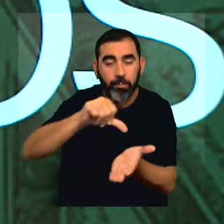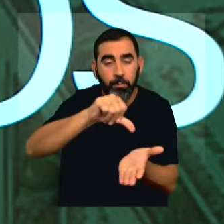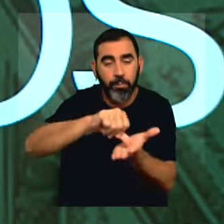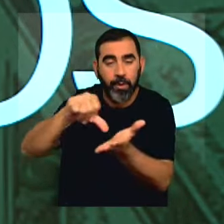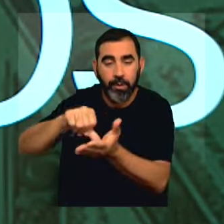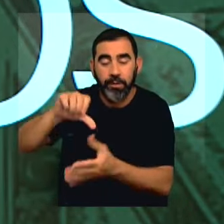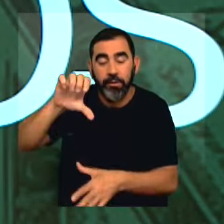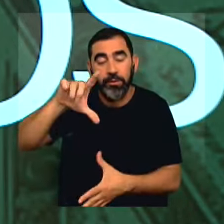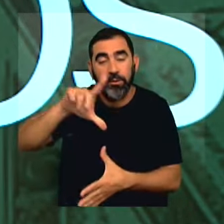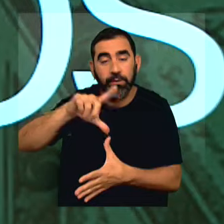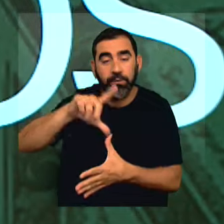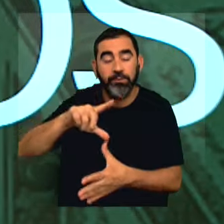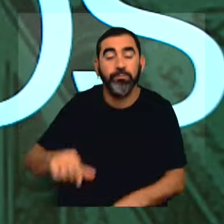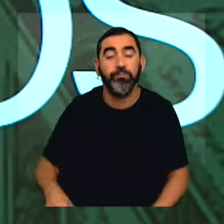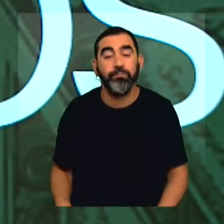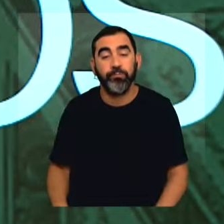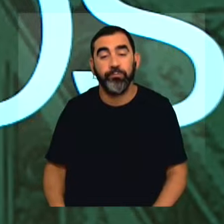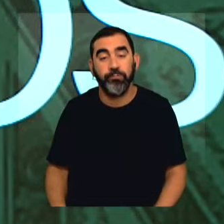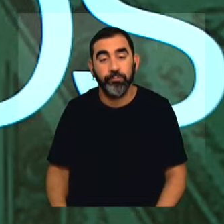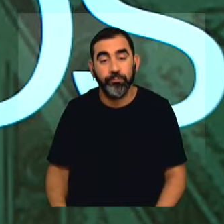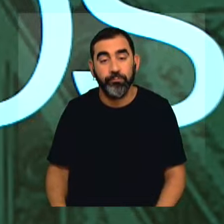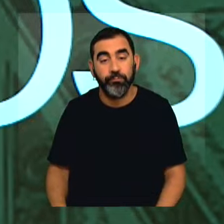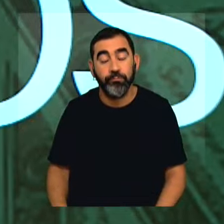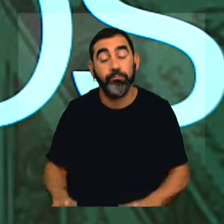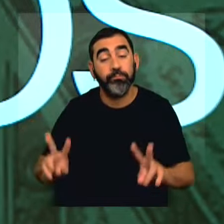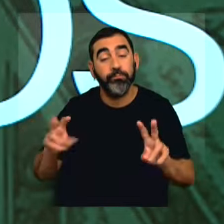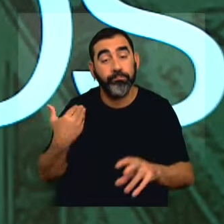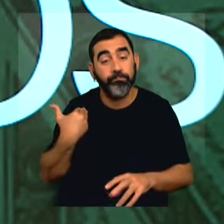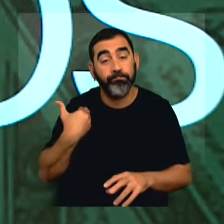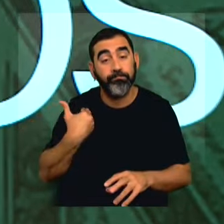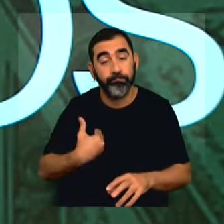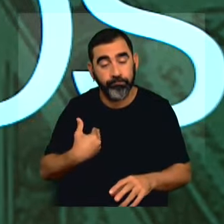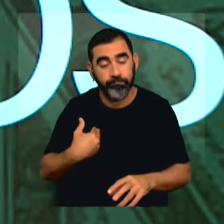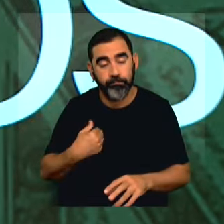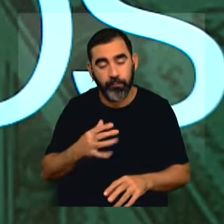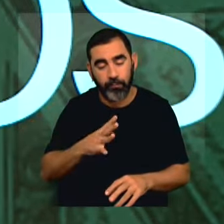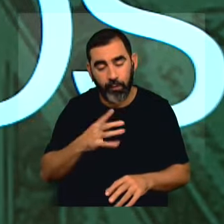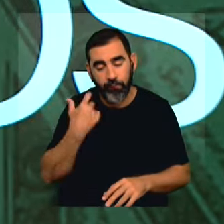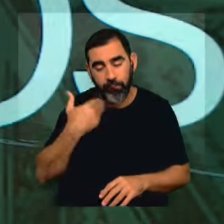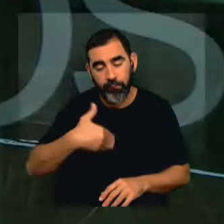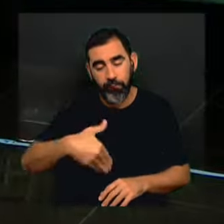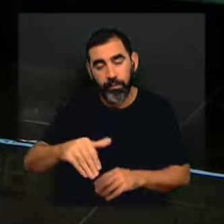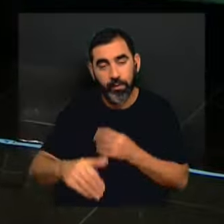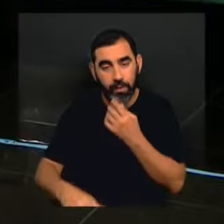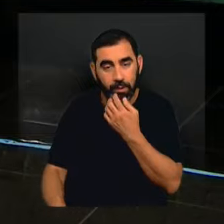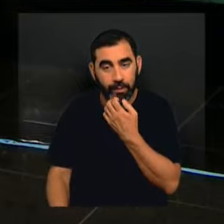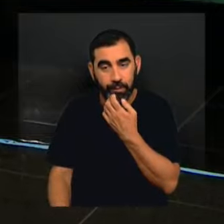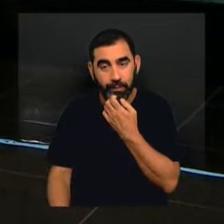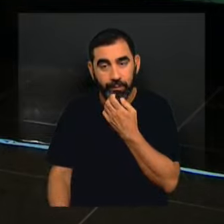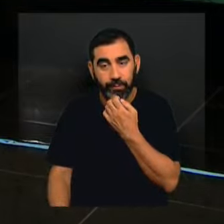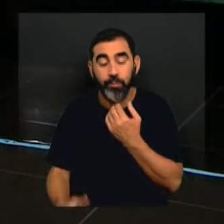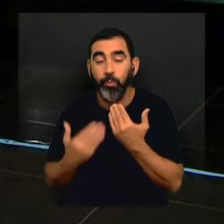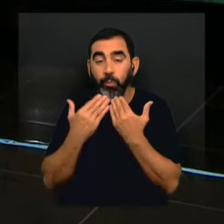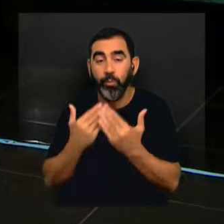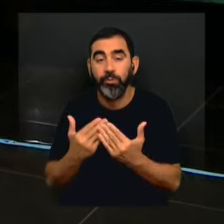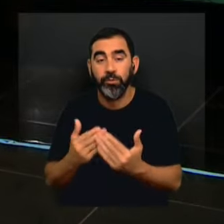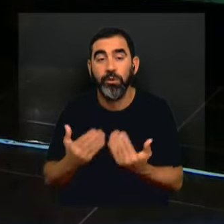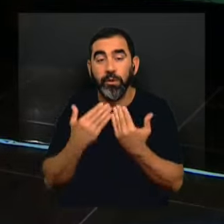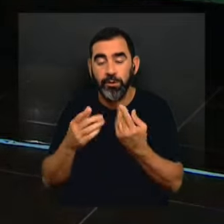de la región en fin un tema que creo que lamentablemente vamos a tener muchas noticias en los próximos años en Uruguay muchísimas Gracias